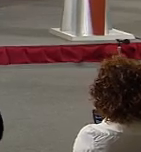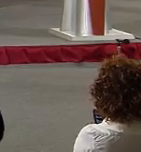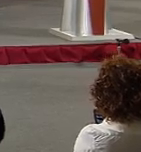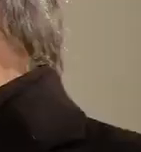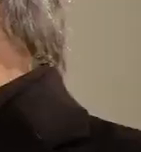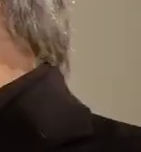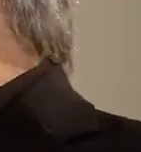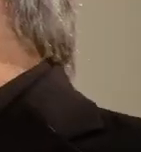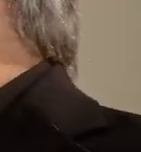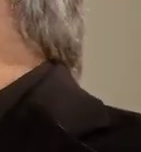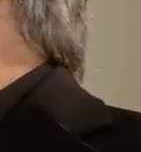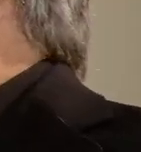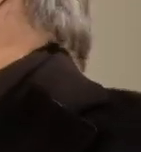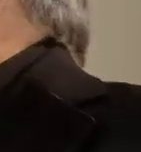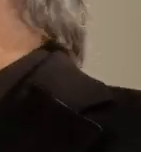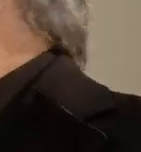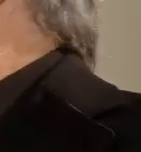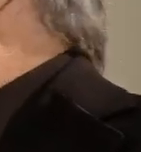Madre,